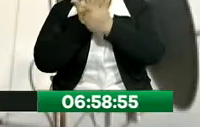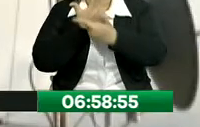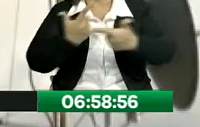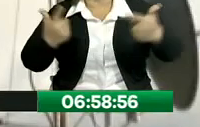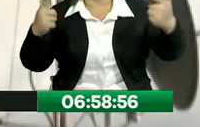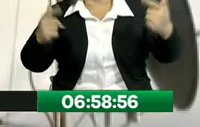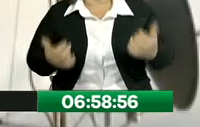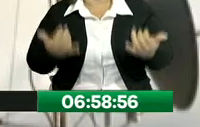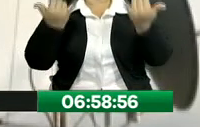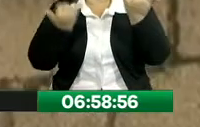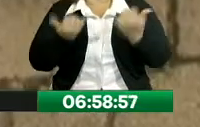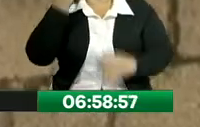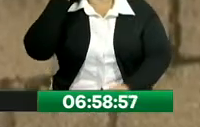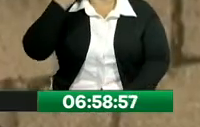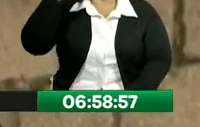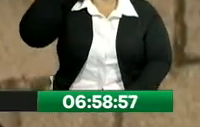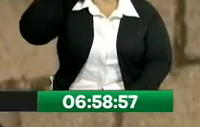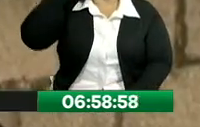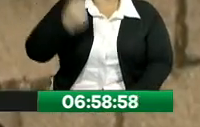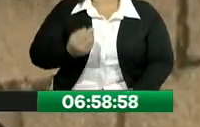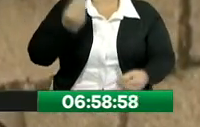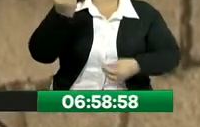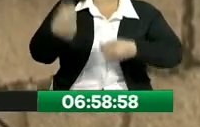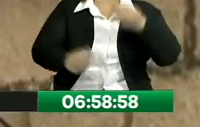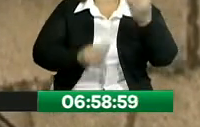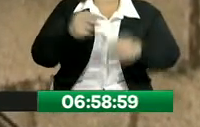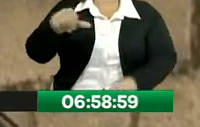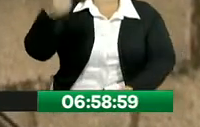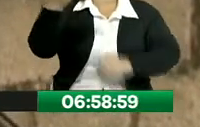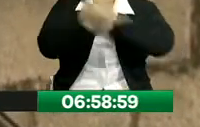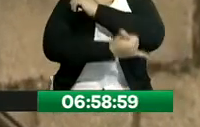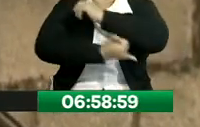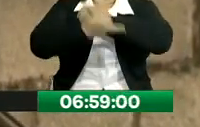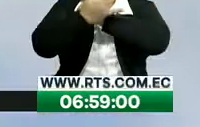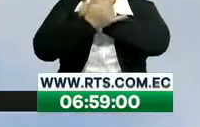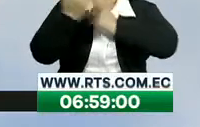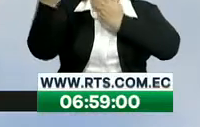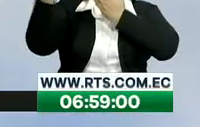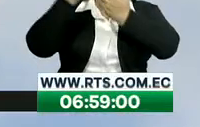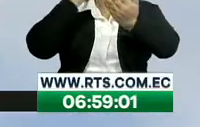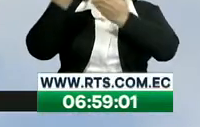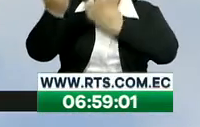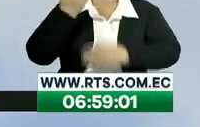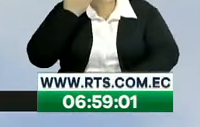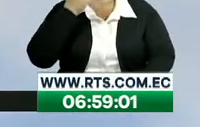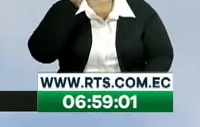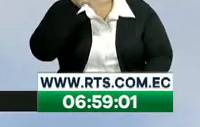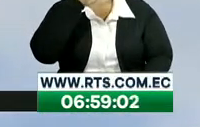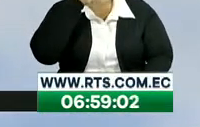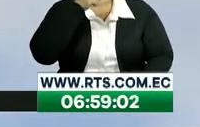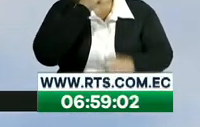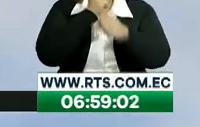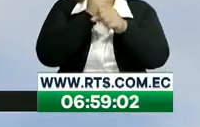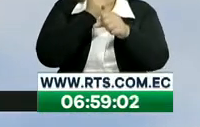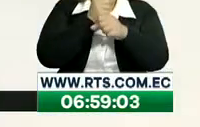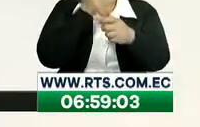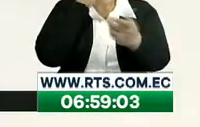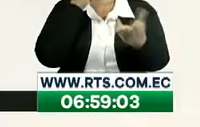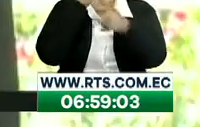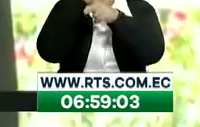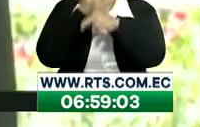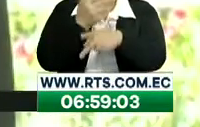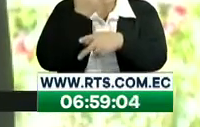consultando a nivel internacional mecanismos para otorgar las frecuencias, esto luego de que la Contraloría tiró al piso los últimos